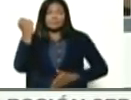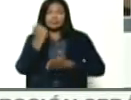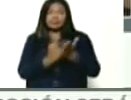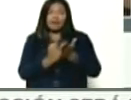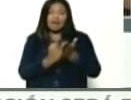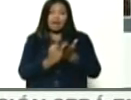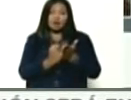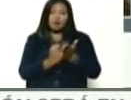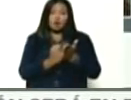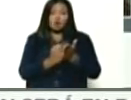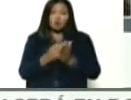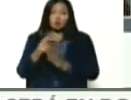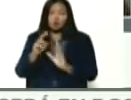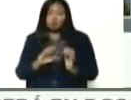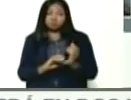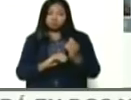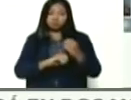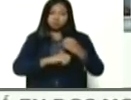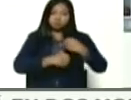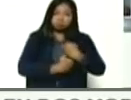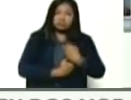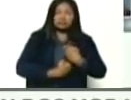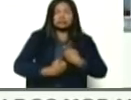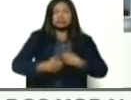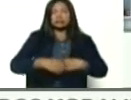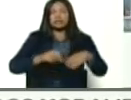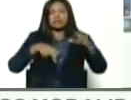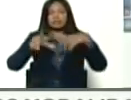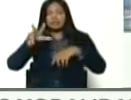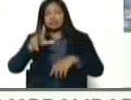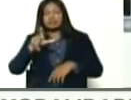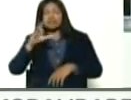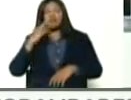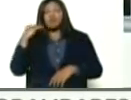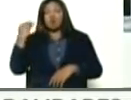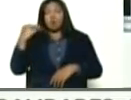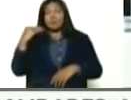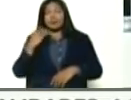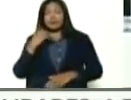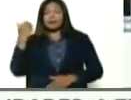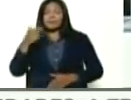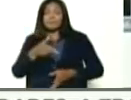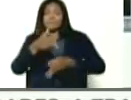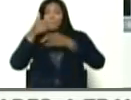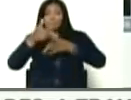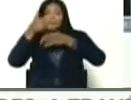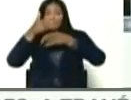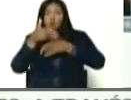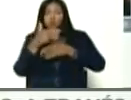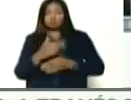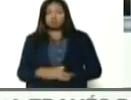fuerzas represivas del gobierno iván duque 13 jóvenes asesinados a bala